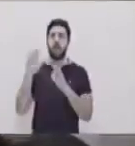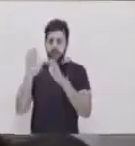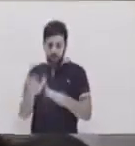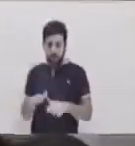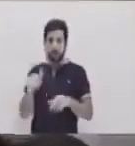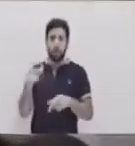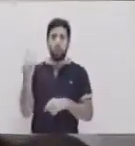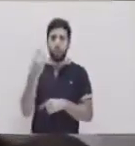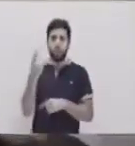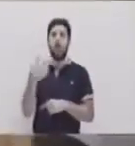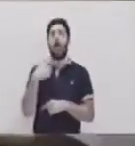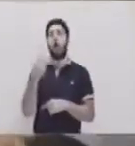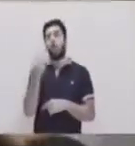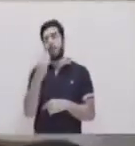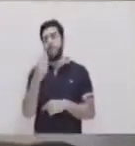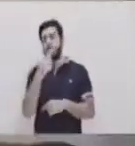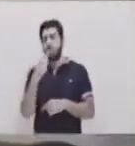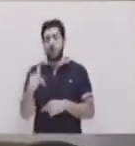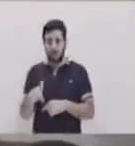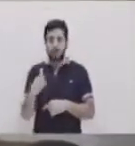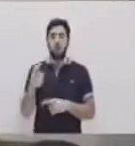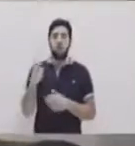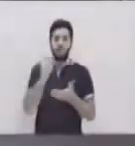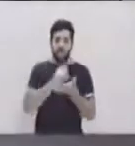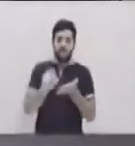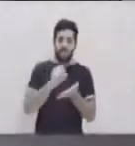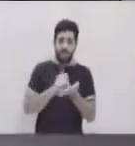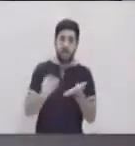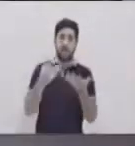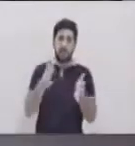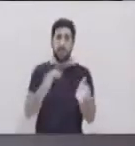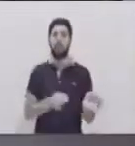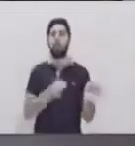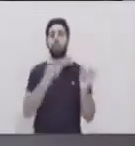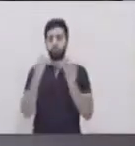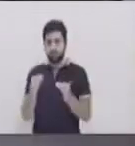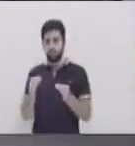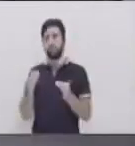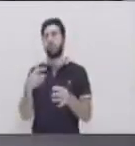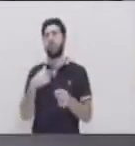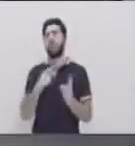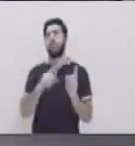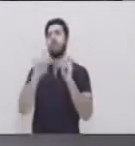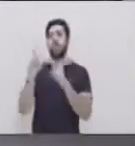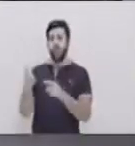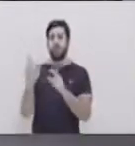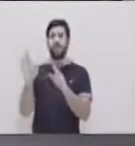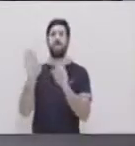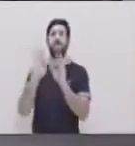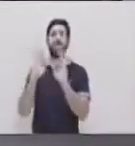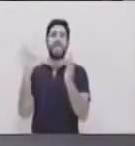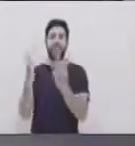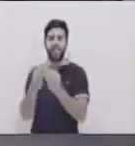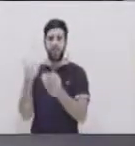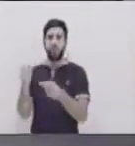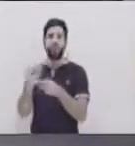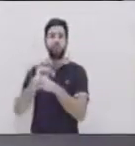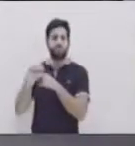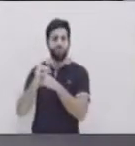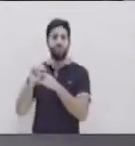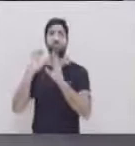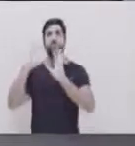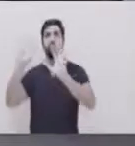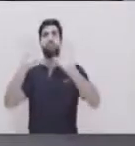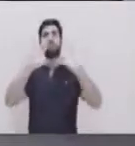tareas, almuerzo ahí y de ahí me voy a entrenar. Y de ahí luego voy a la federación a entrenar también, ¿verdad? Entonces